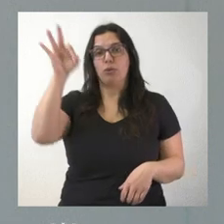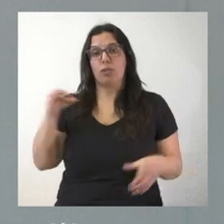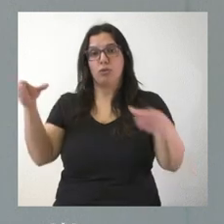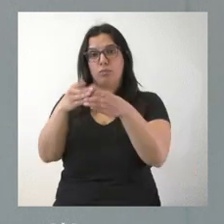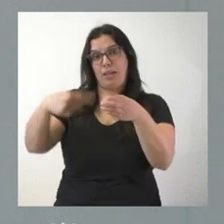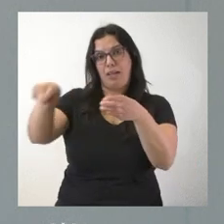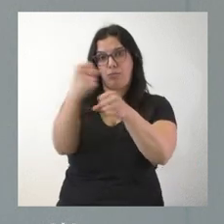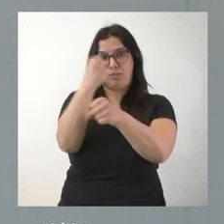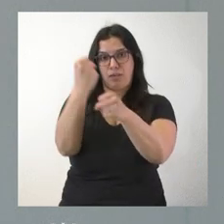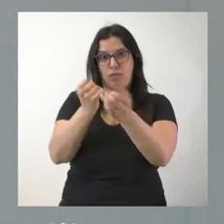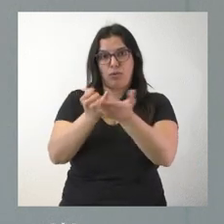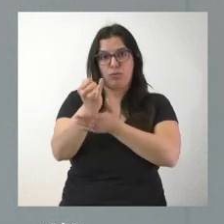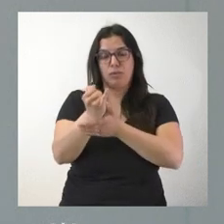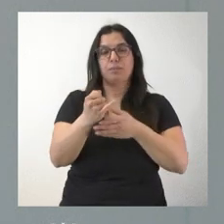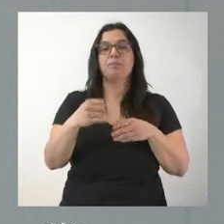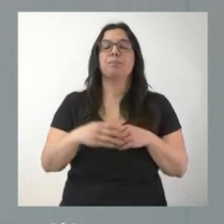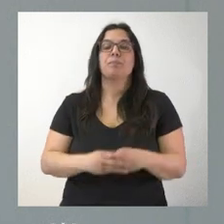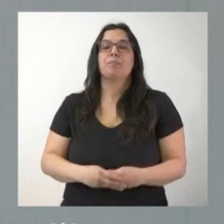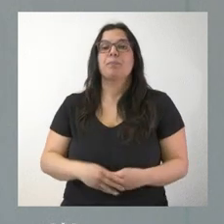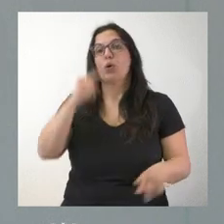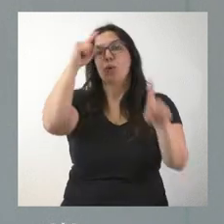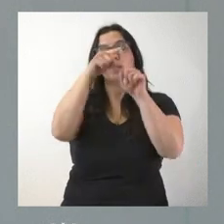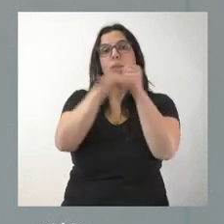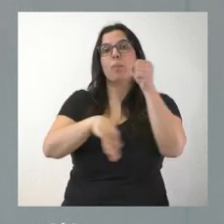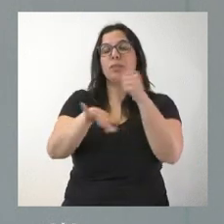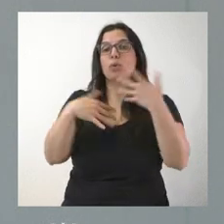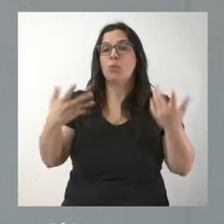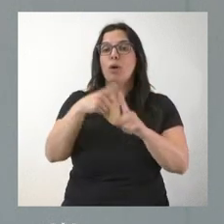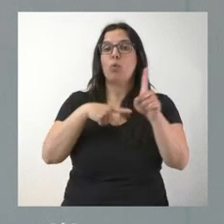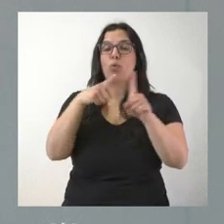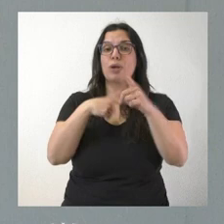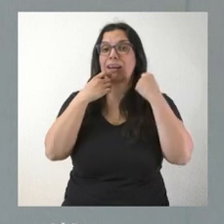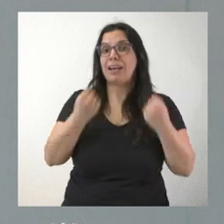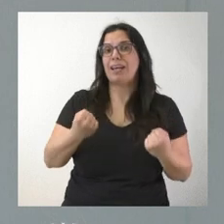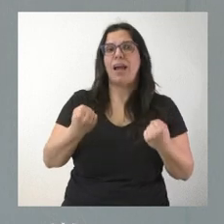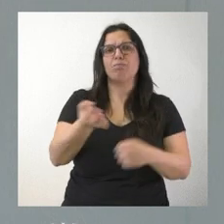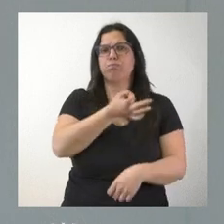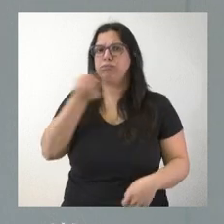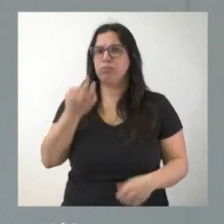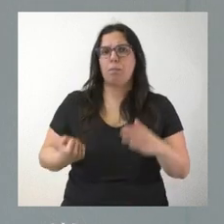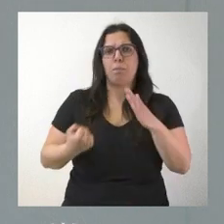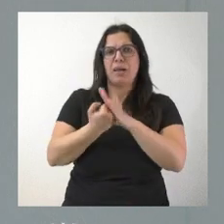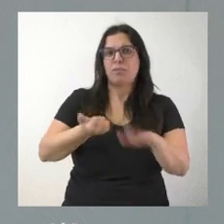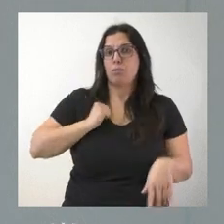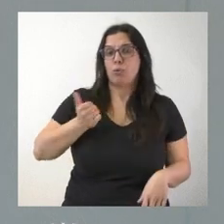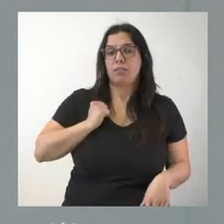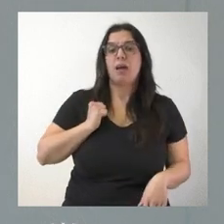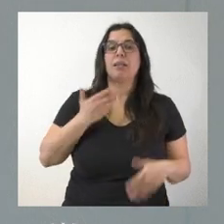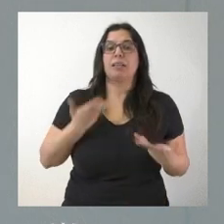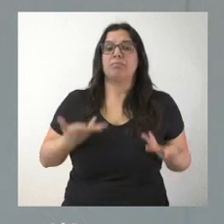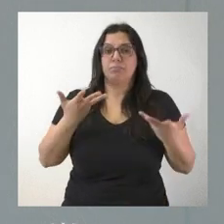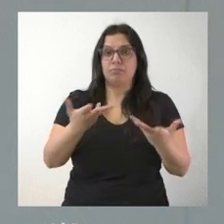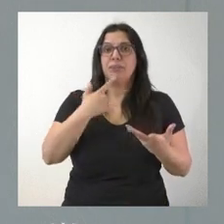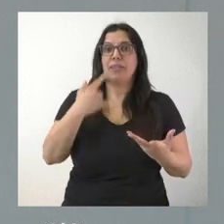a la junta de Castilla y León El objetivo básico es el uso más eficiente de la energía de la agricultura asegurar el suministro y también asegurar